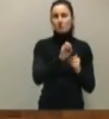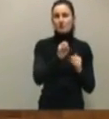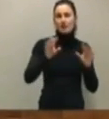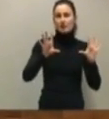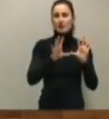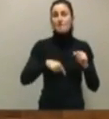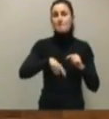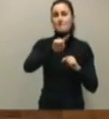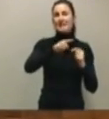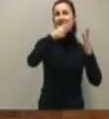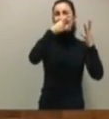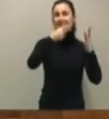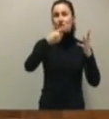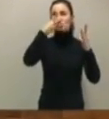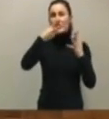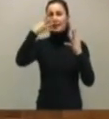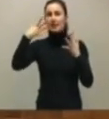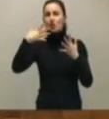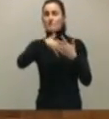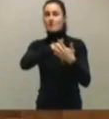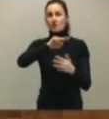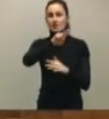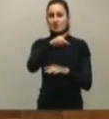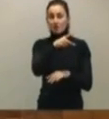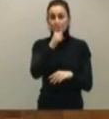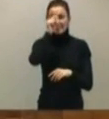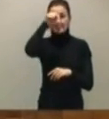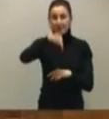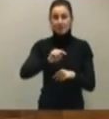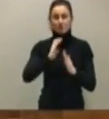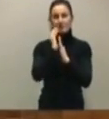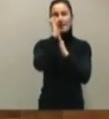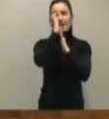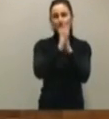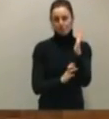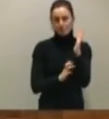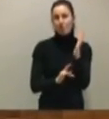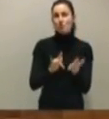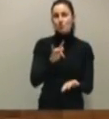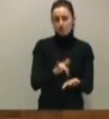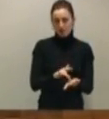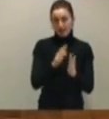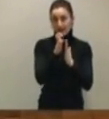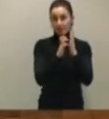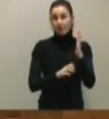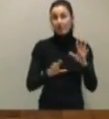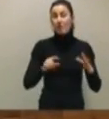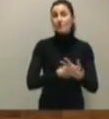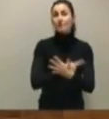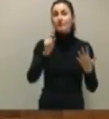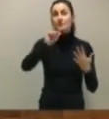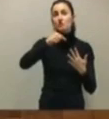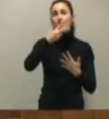con 1.635 millones de euros y que en este año se ve reducido. Se ve reducido en